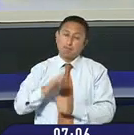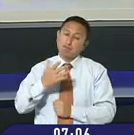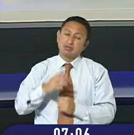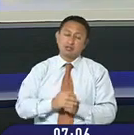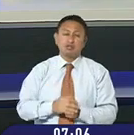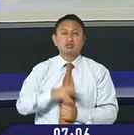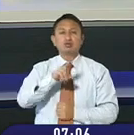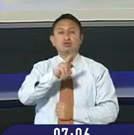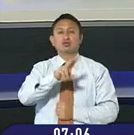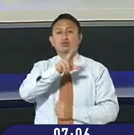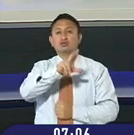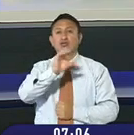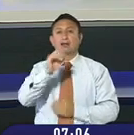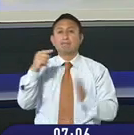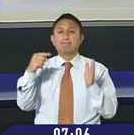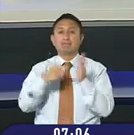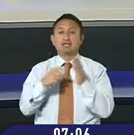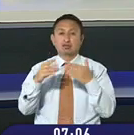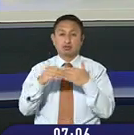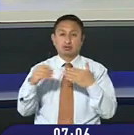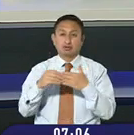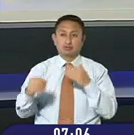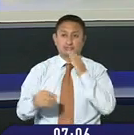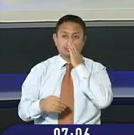de $230,000.